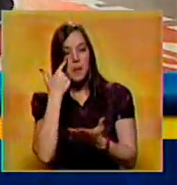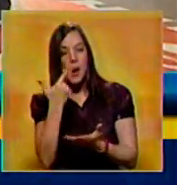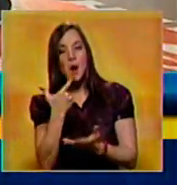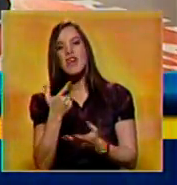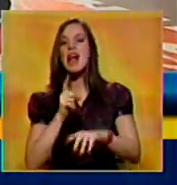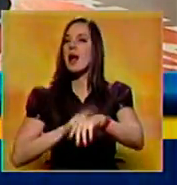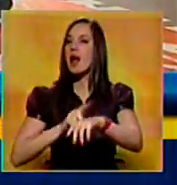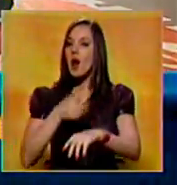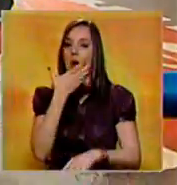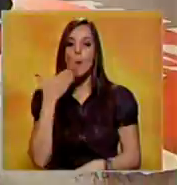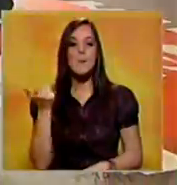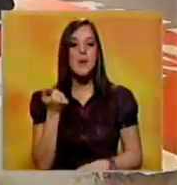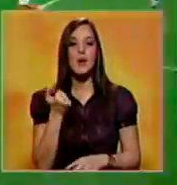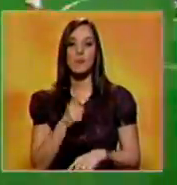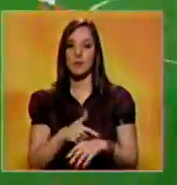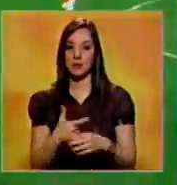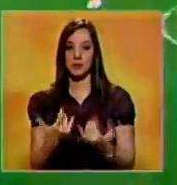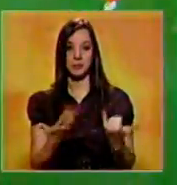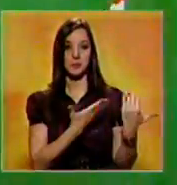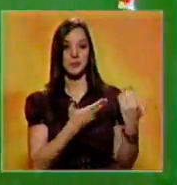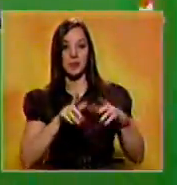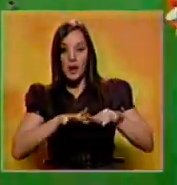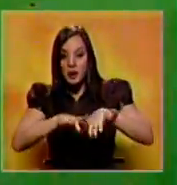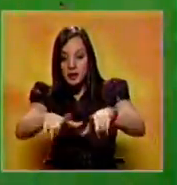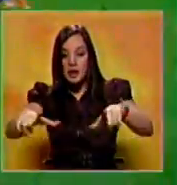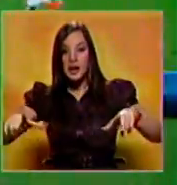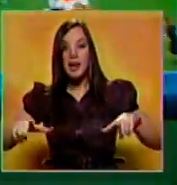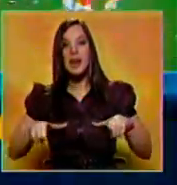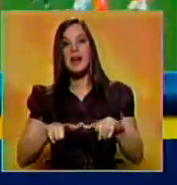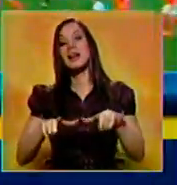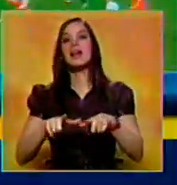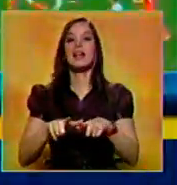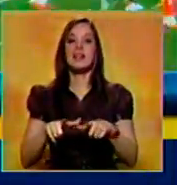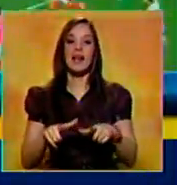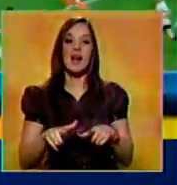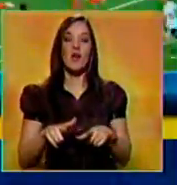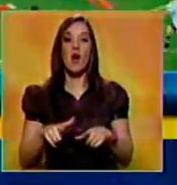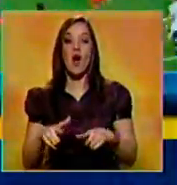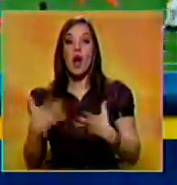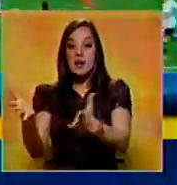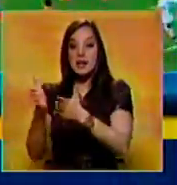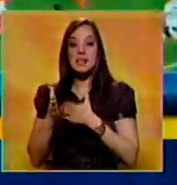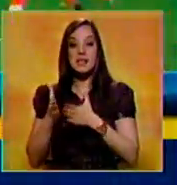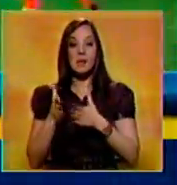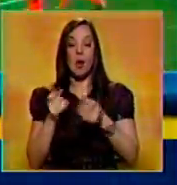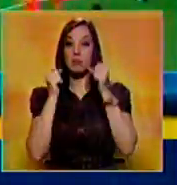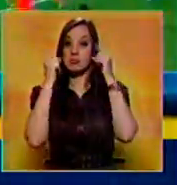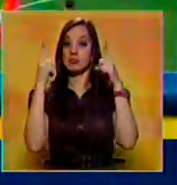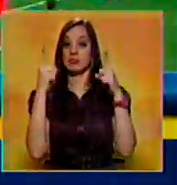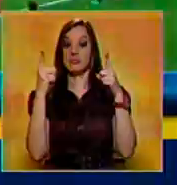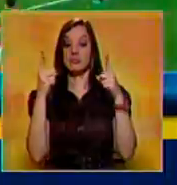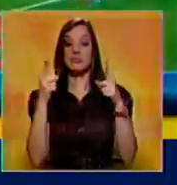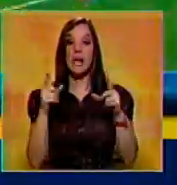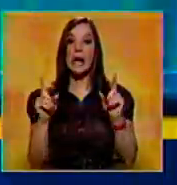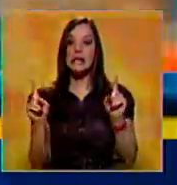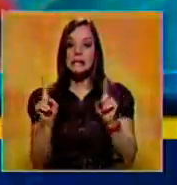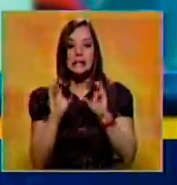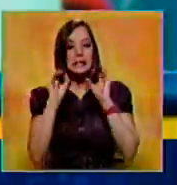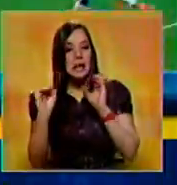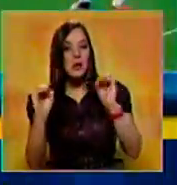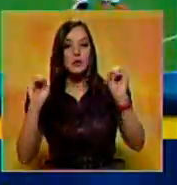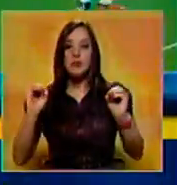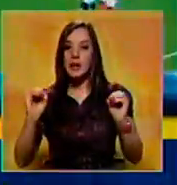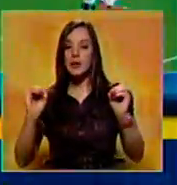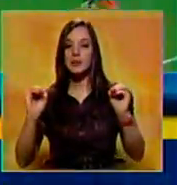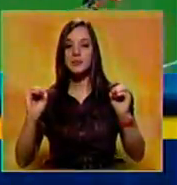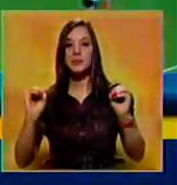mejores momentos de este encuentro. El Estadio Arena Corinthians de Sao Paulo recibió este emocionante encuentro que culminó empatado a cero